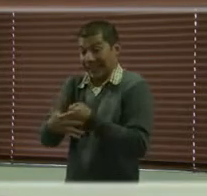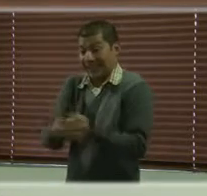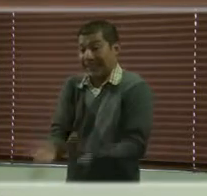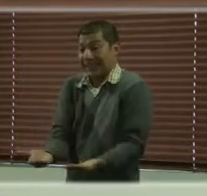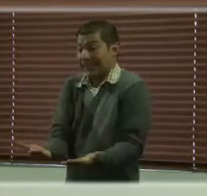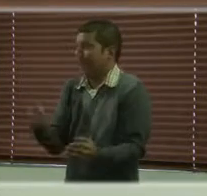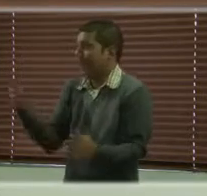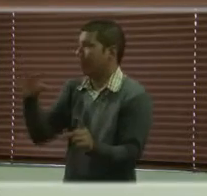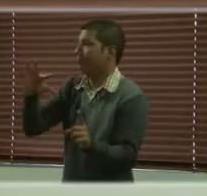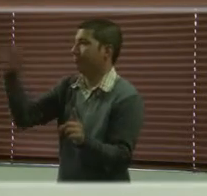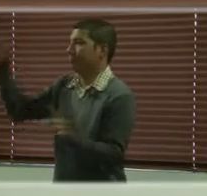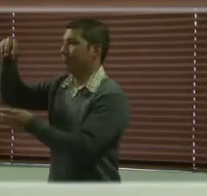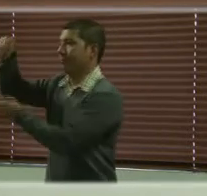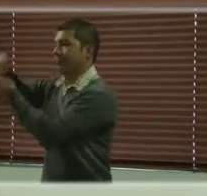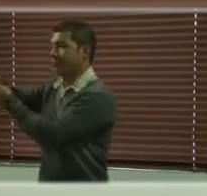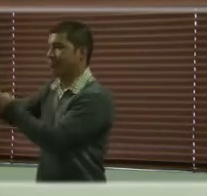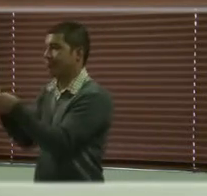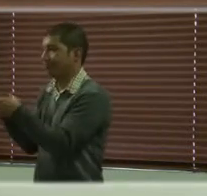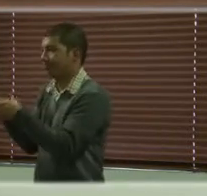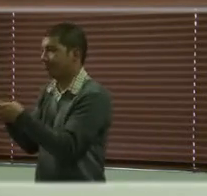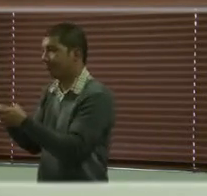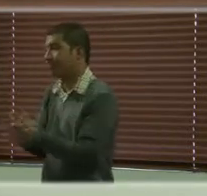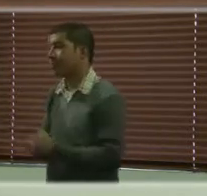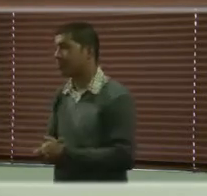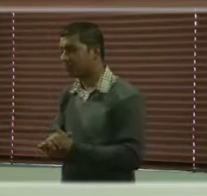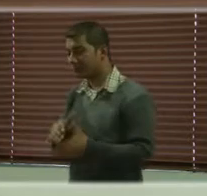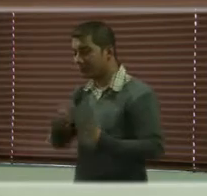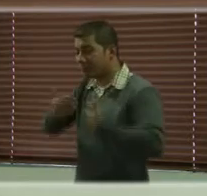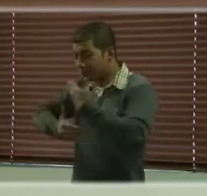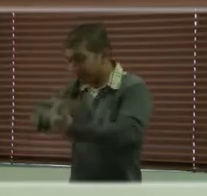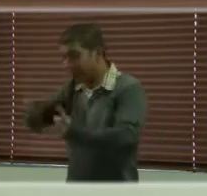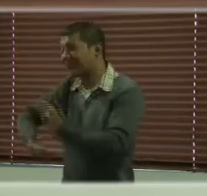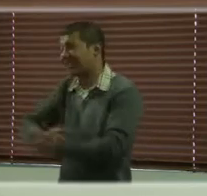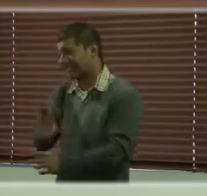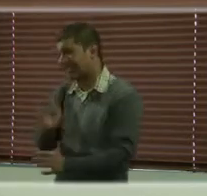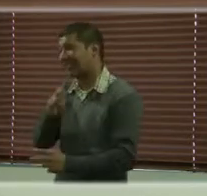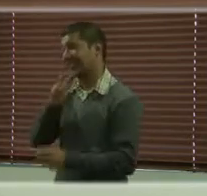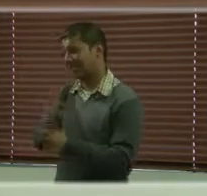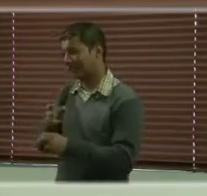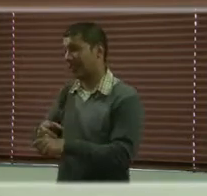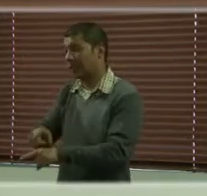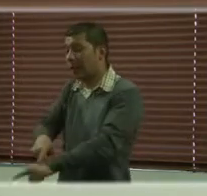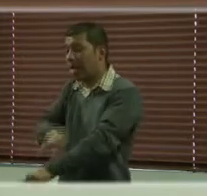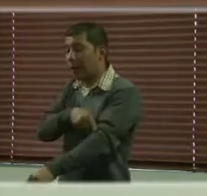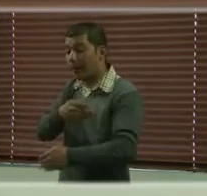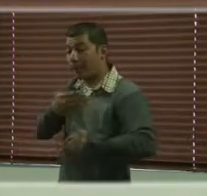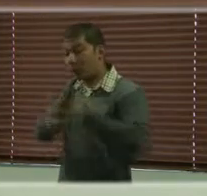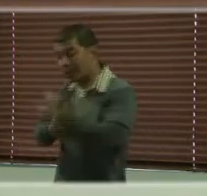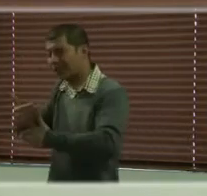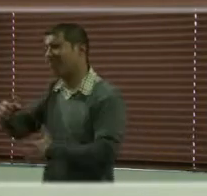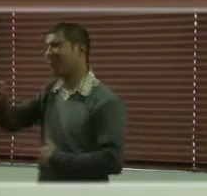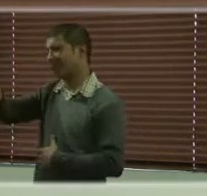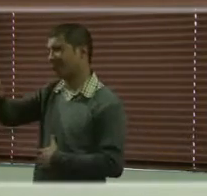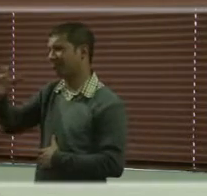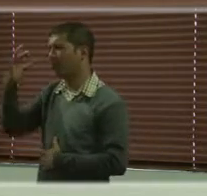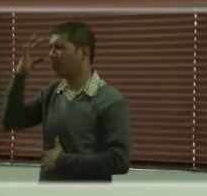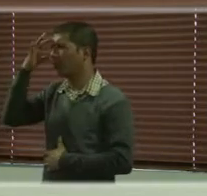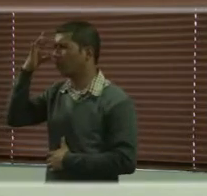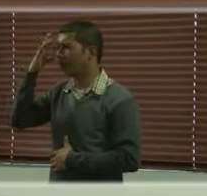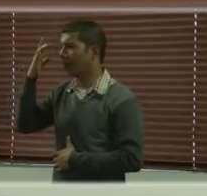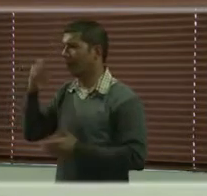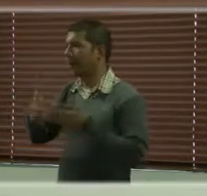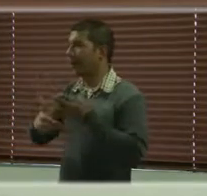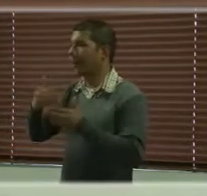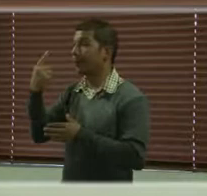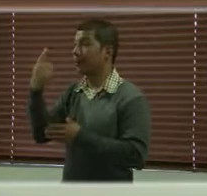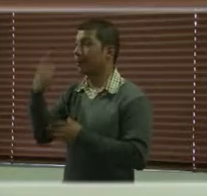es un procedimiento un poco largo si si quieren verlo así porque evidentemente empieza desde desde